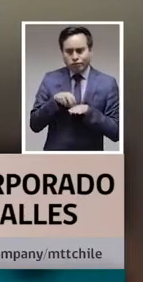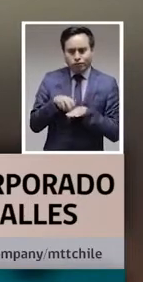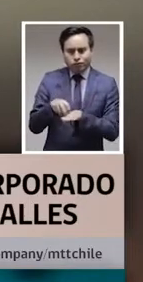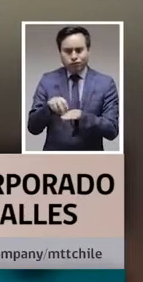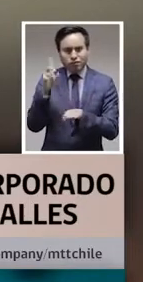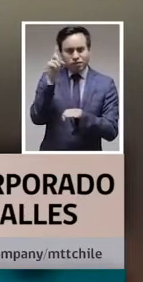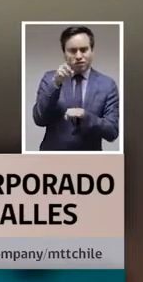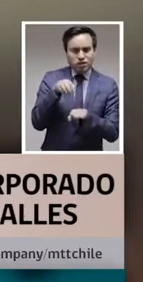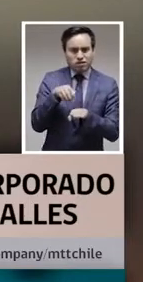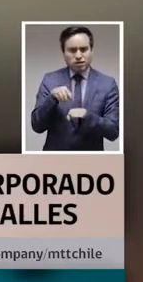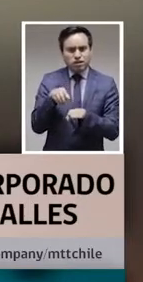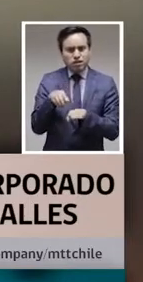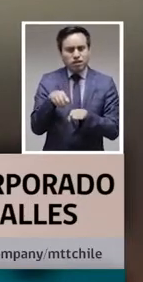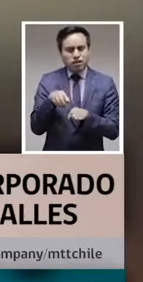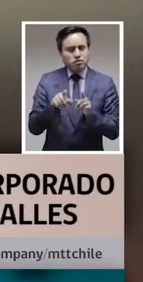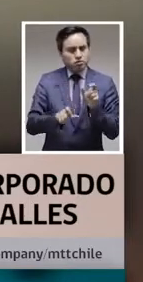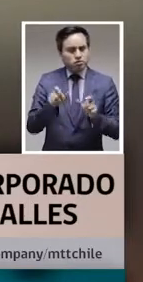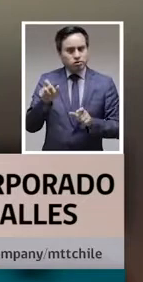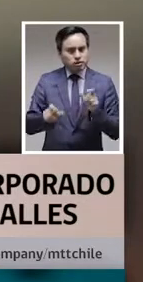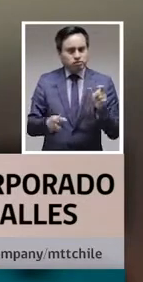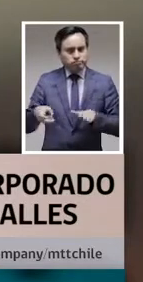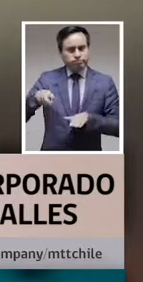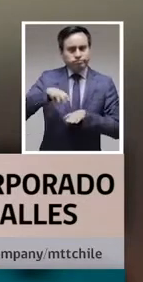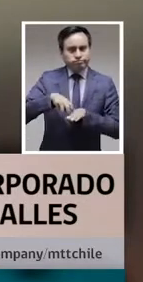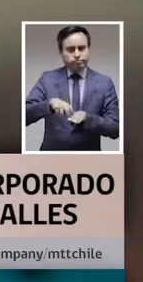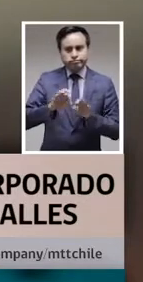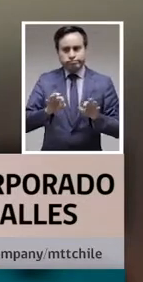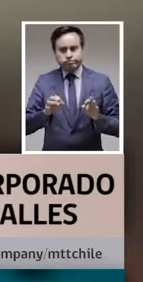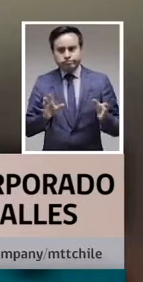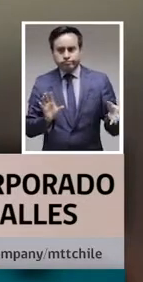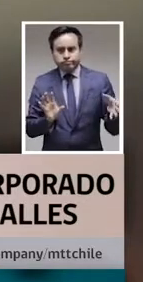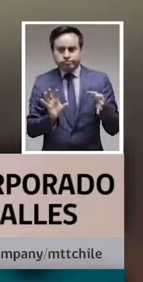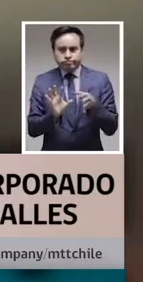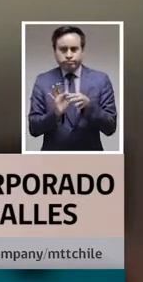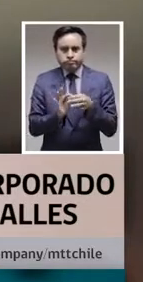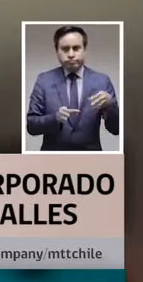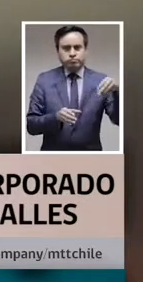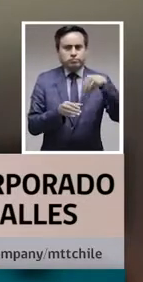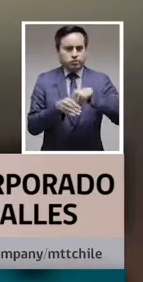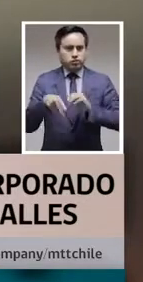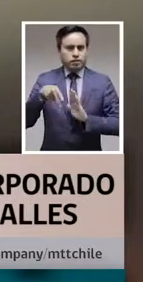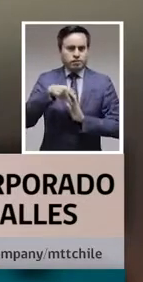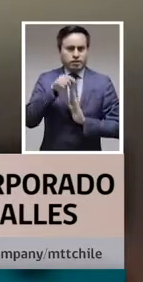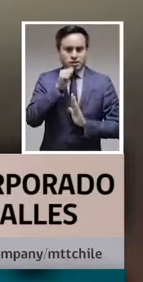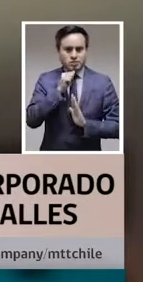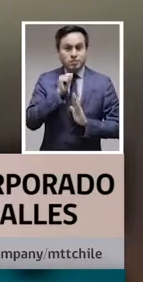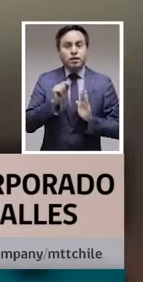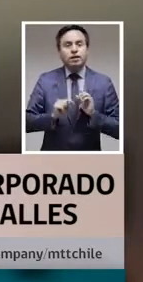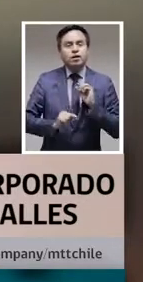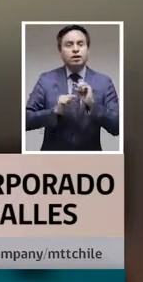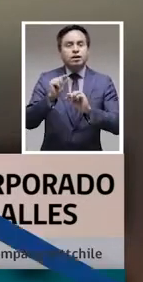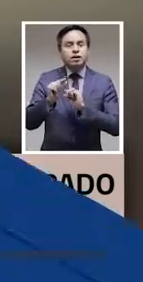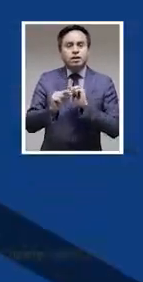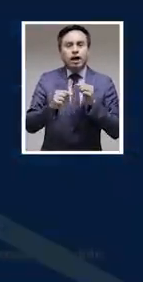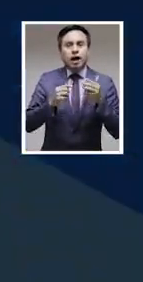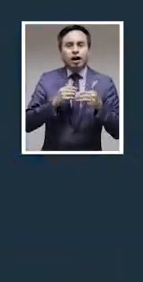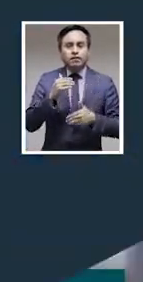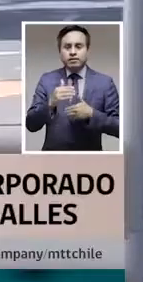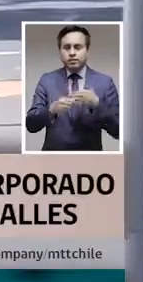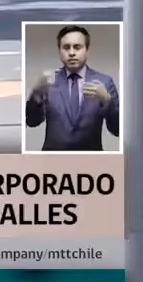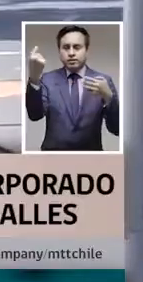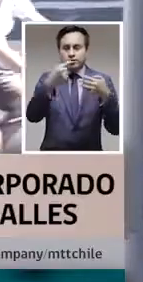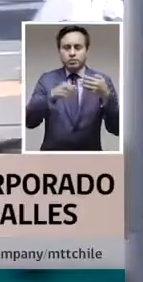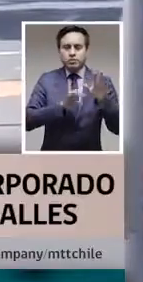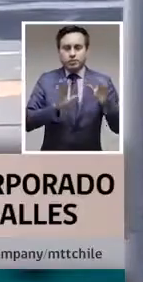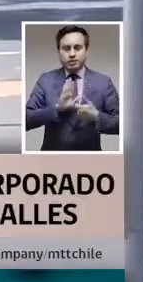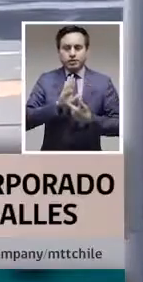todavía están incorporándose a la normativa. En la micromovilidad avanzamos en distintas